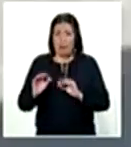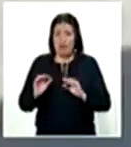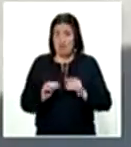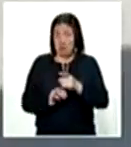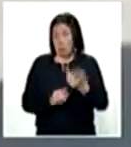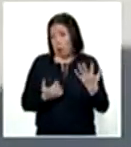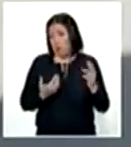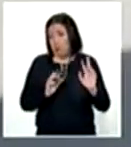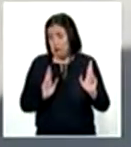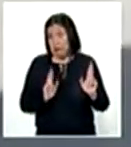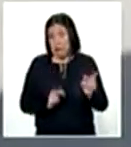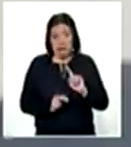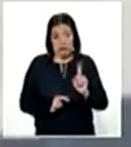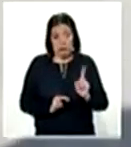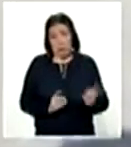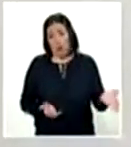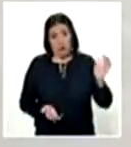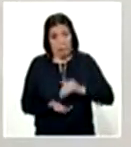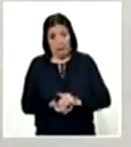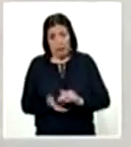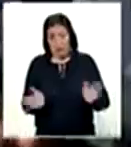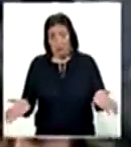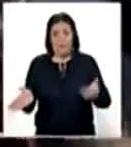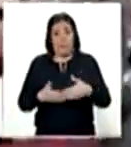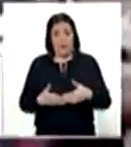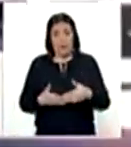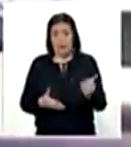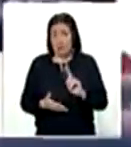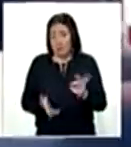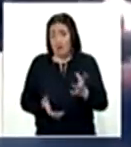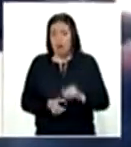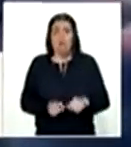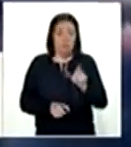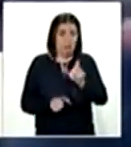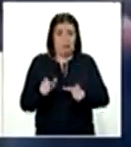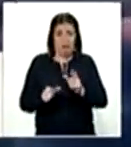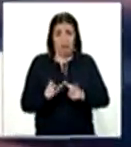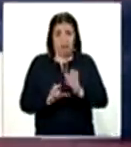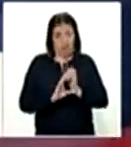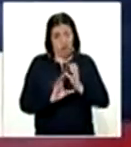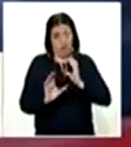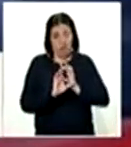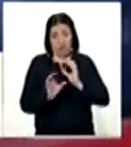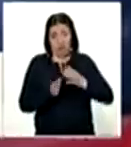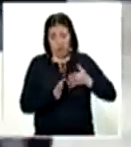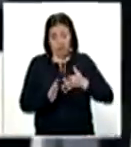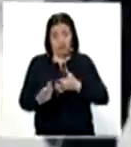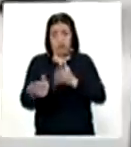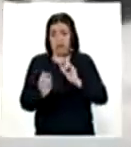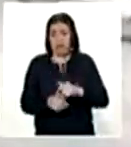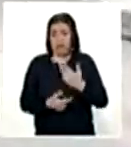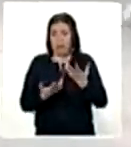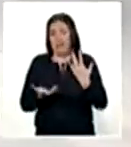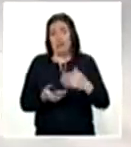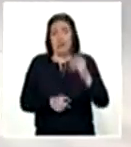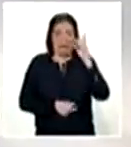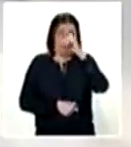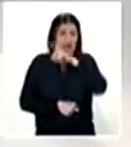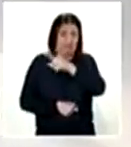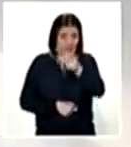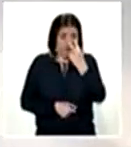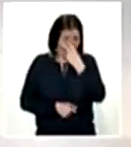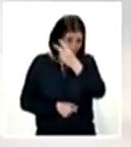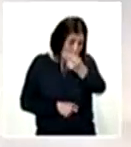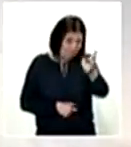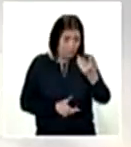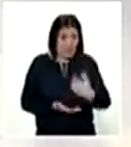Igual esperemos de que eso no vuelva a ocurrir, porque son cientos de personas también que van por esta importante vía. Más aún en la mañana es caótico, como ven en las